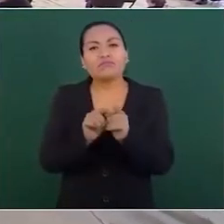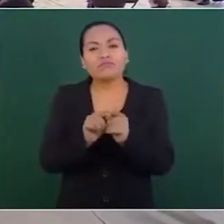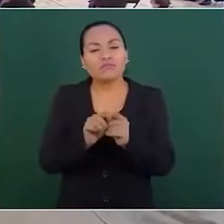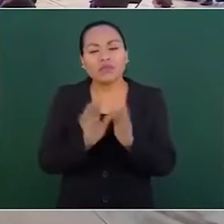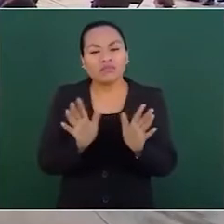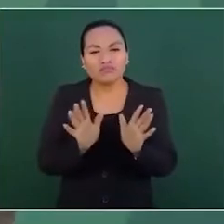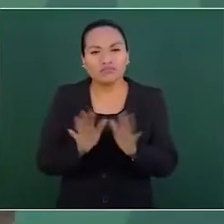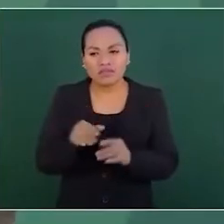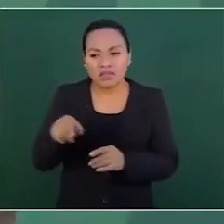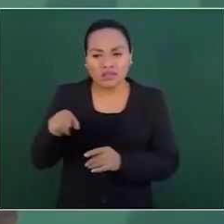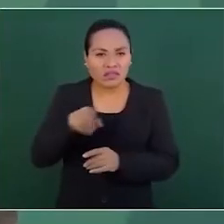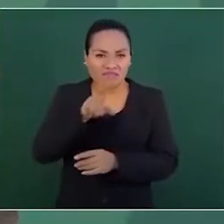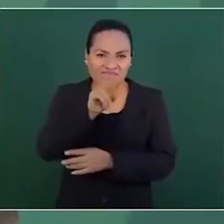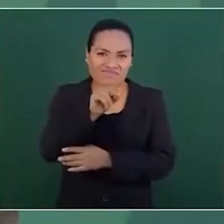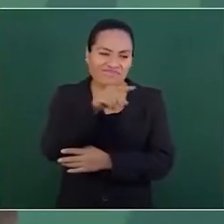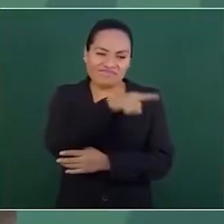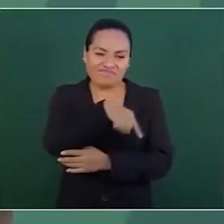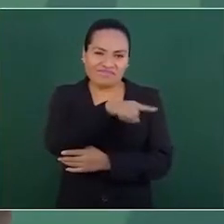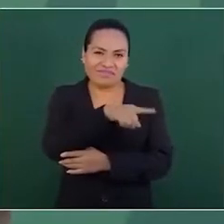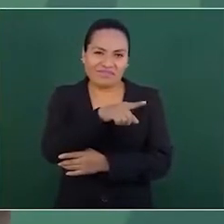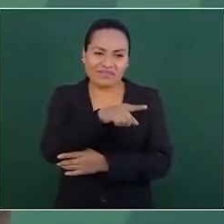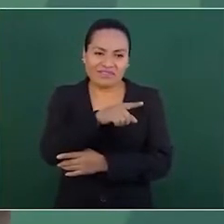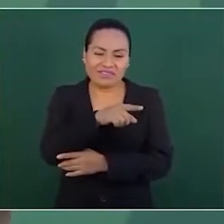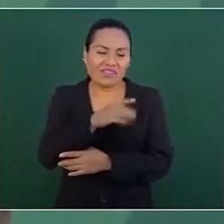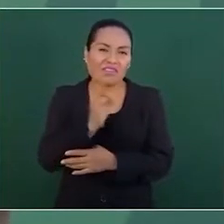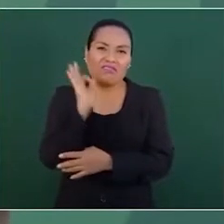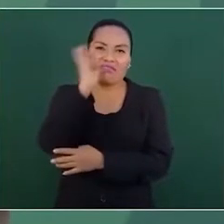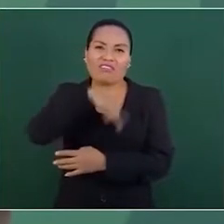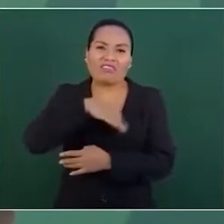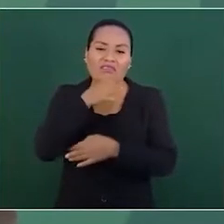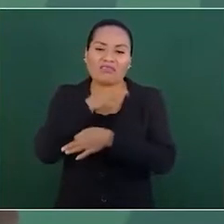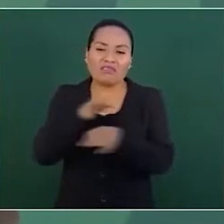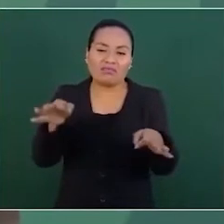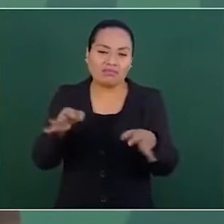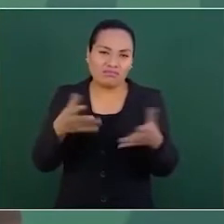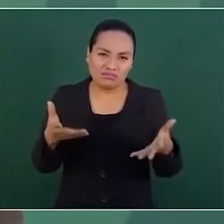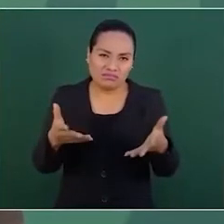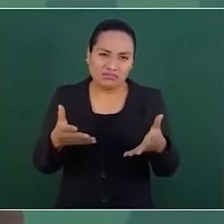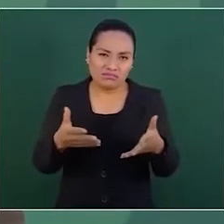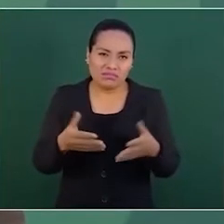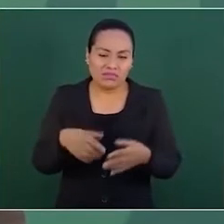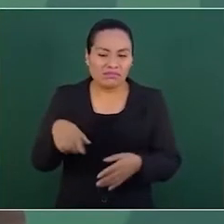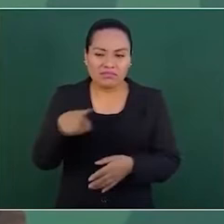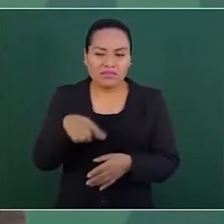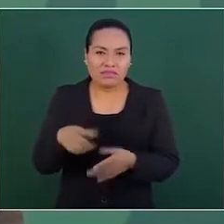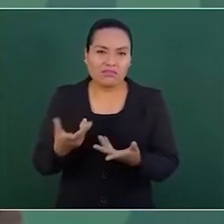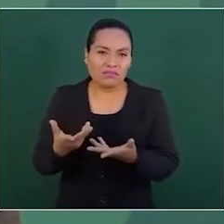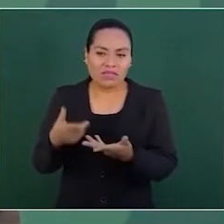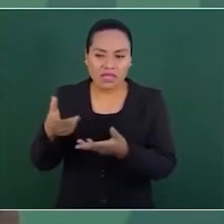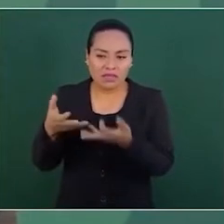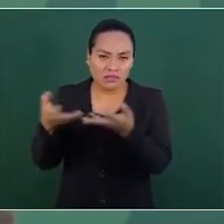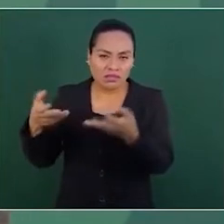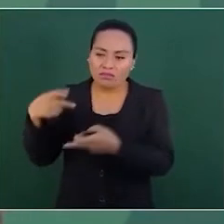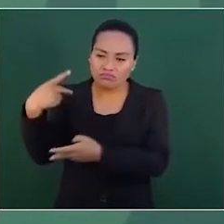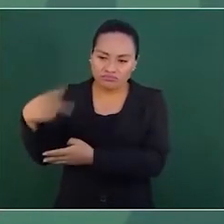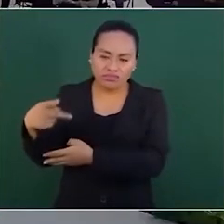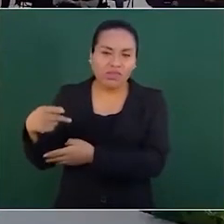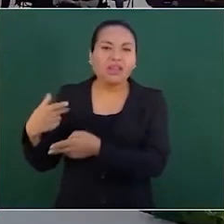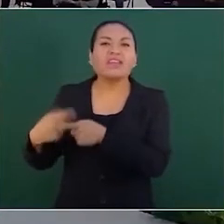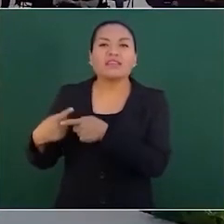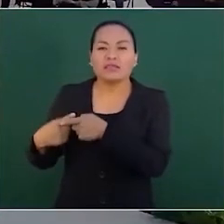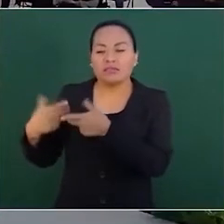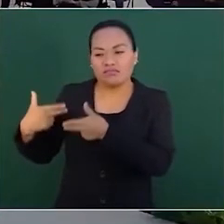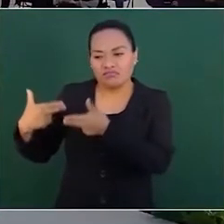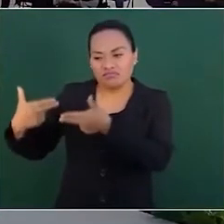no es cierto lo que están planteando en su reportaje. Y también